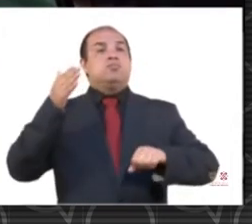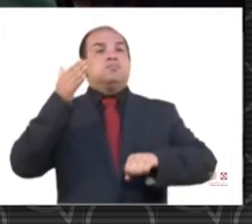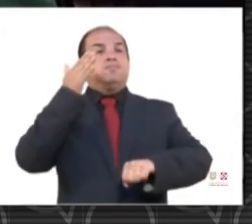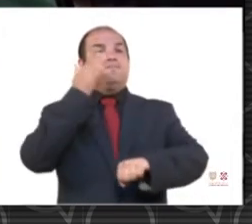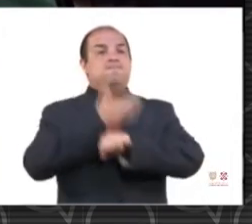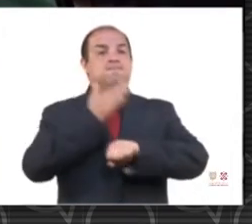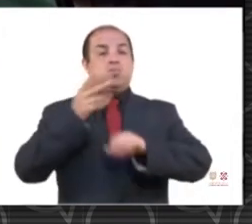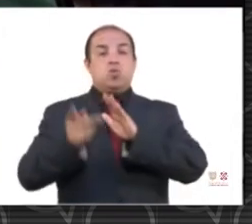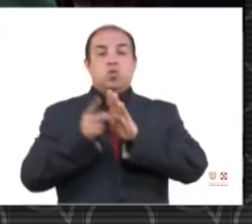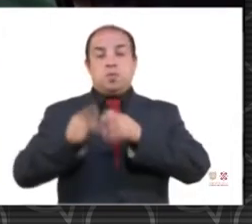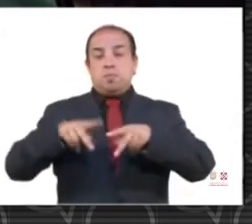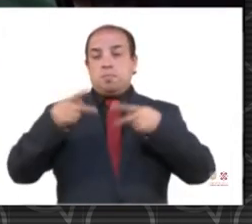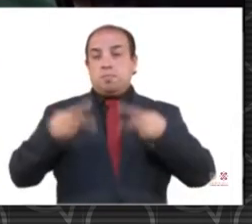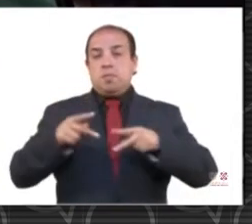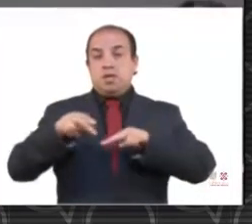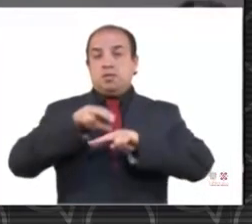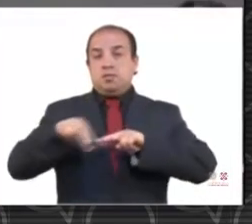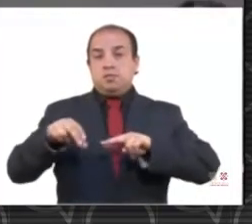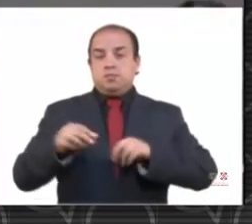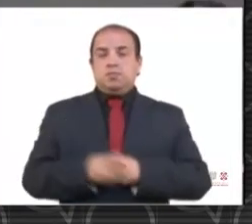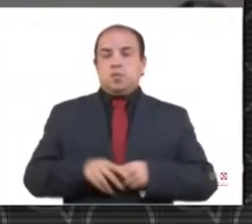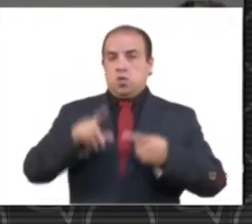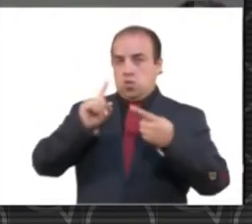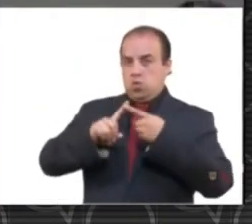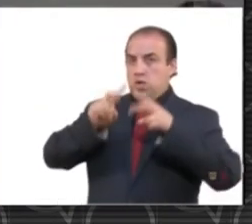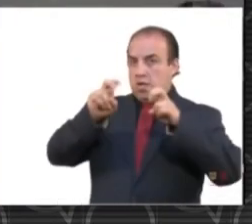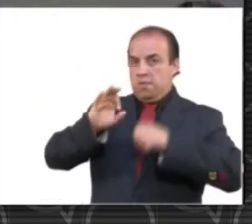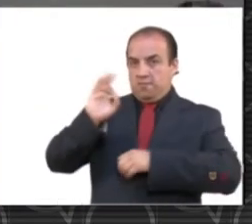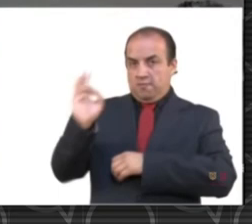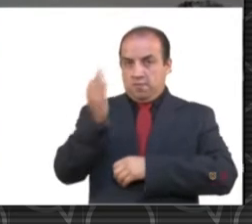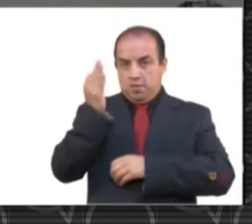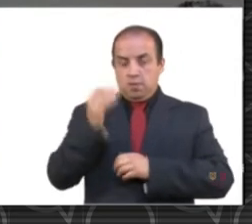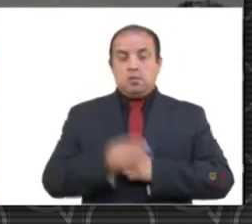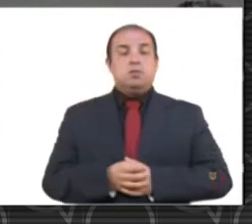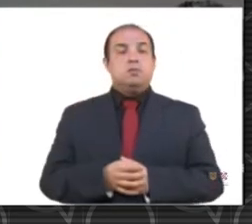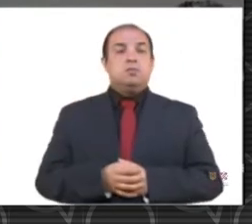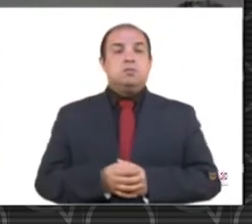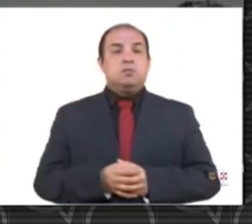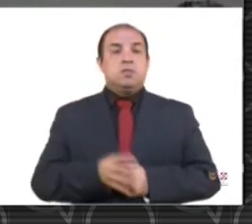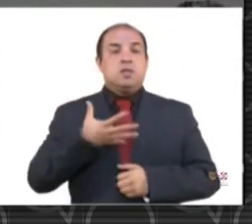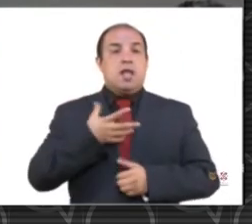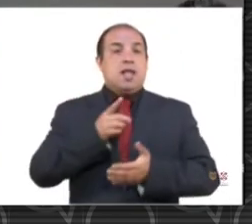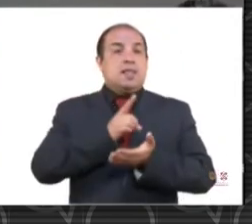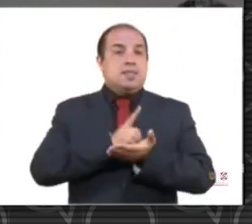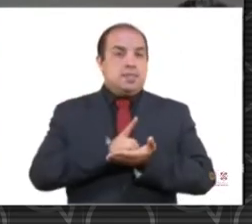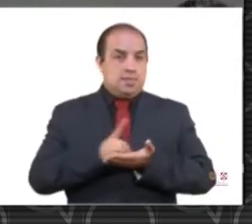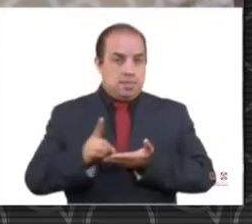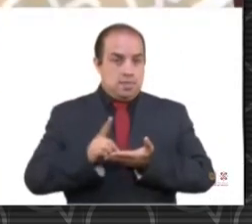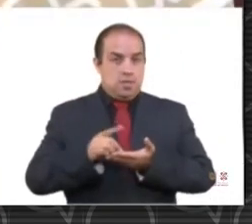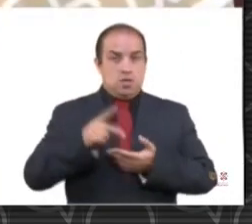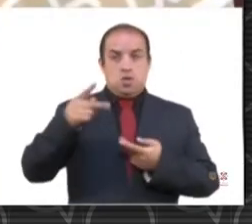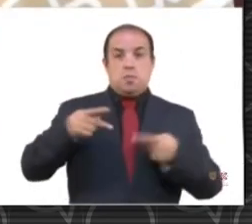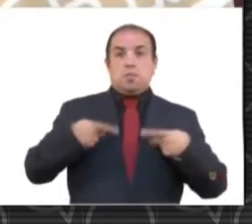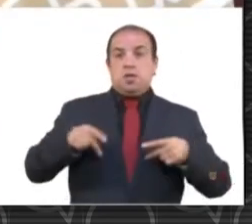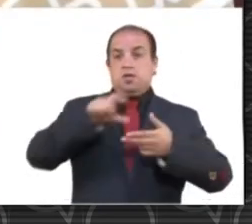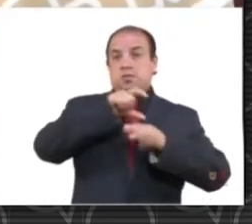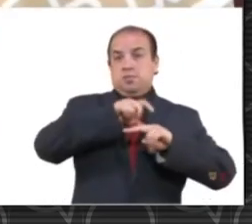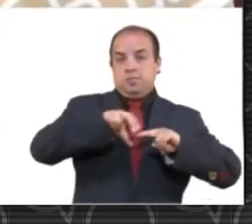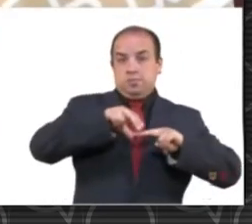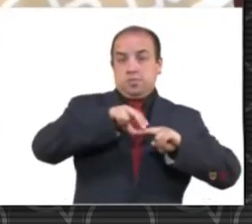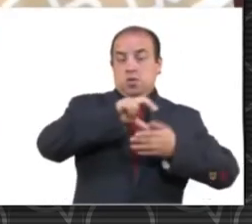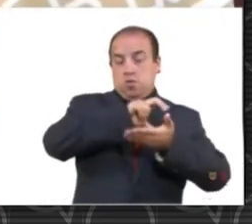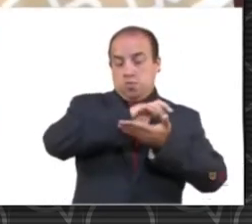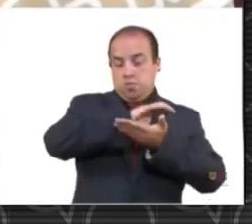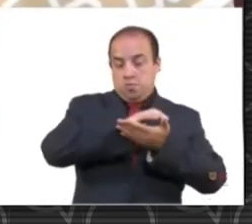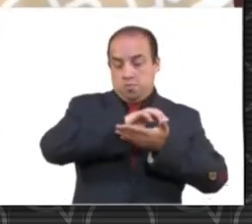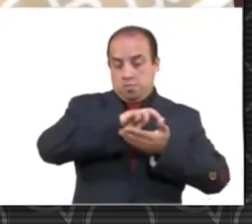inhibir esta Bueno, una práctica? parte es lo federal, porque tiene que ver con los derechos del consumidor. Otra parte es lo local, que